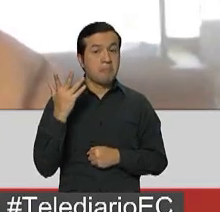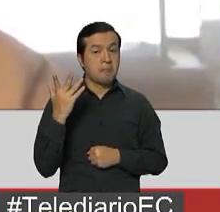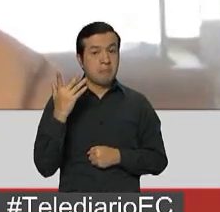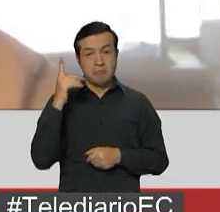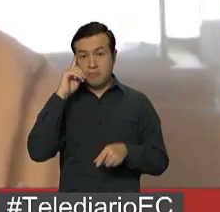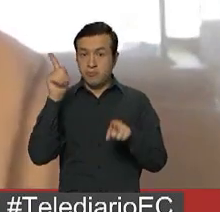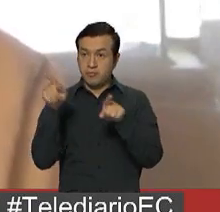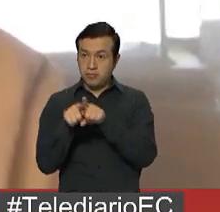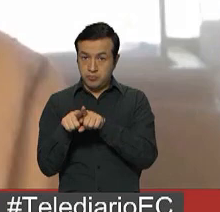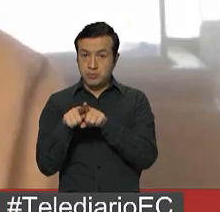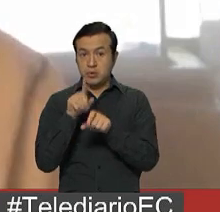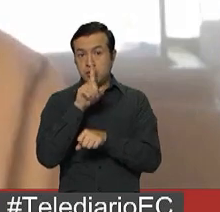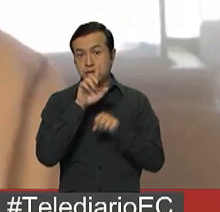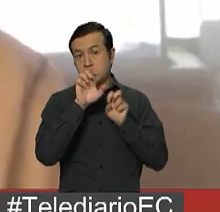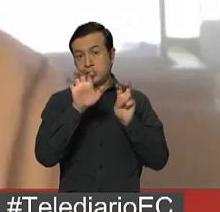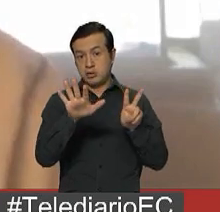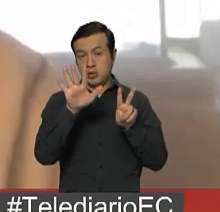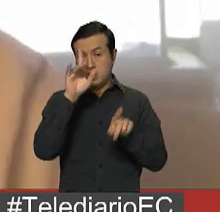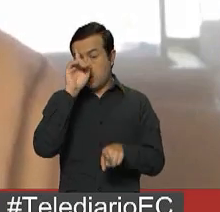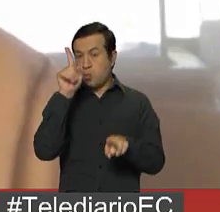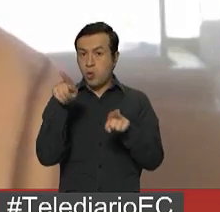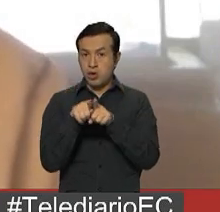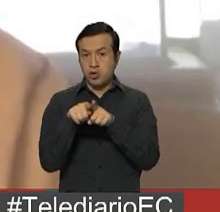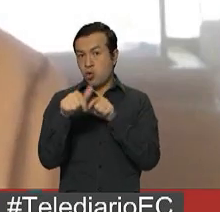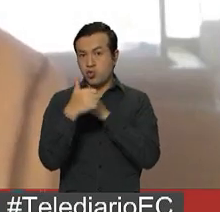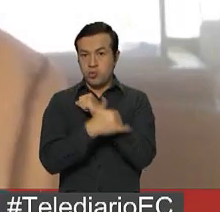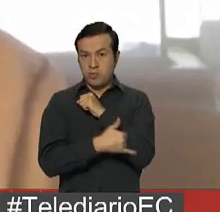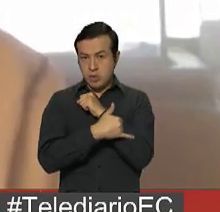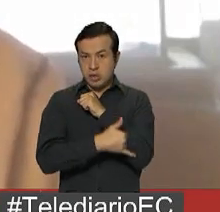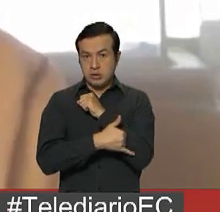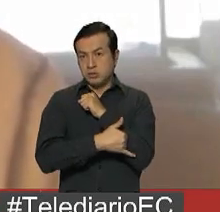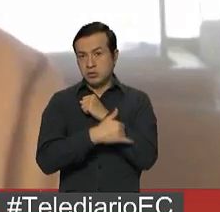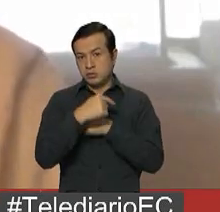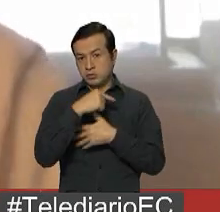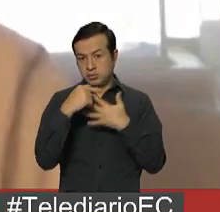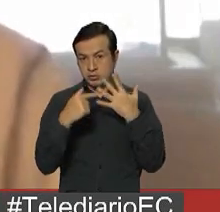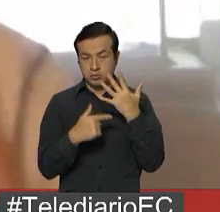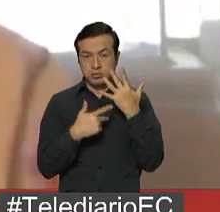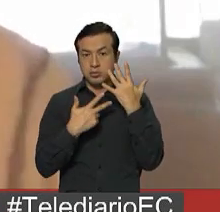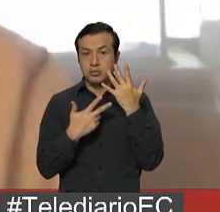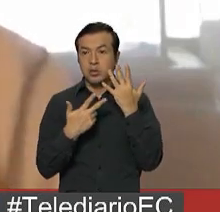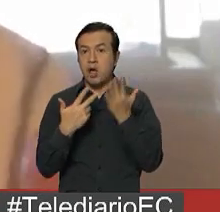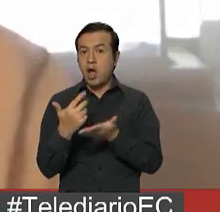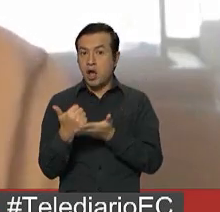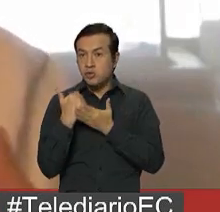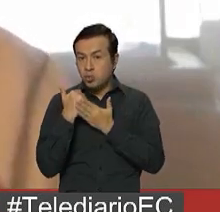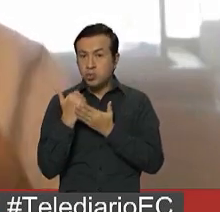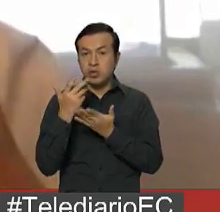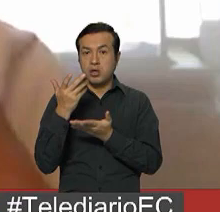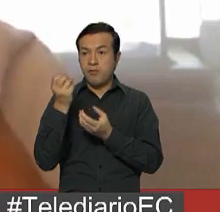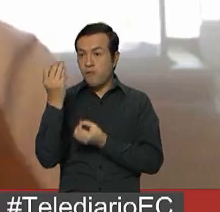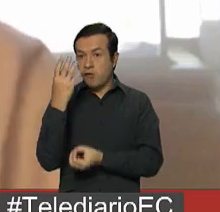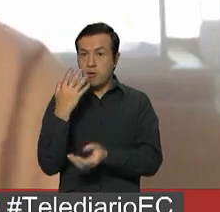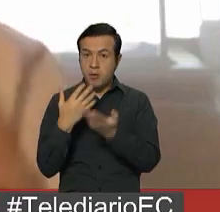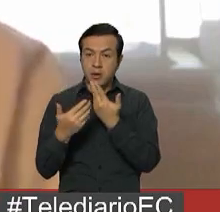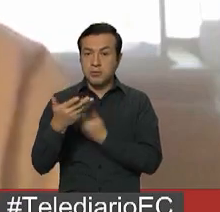suscripción de 7 memorandos de entendimiento con algunos países de la región para el intercambio de información y también